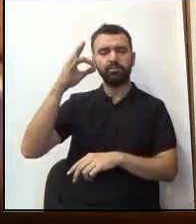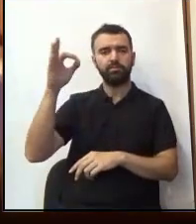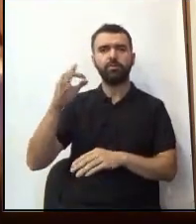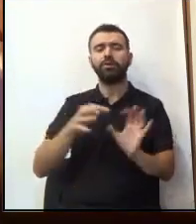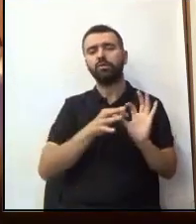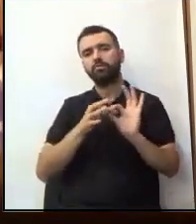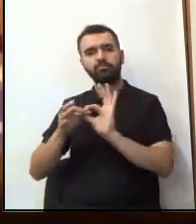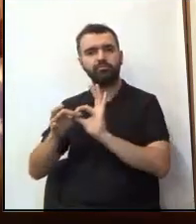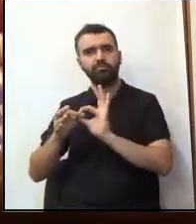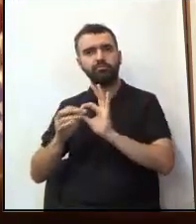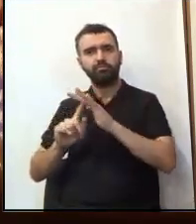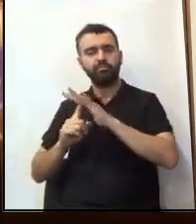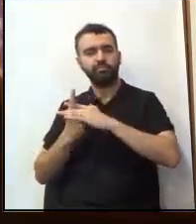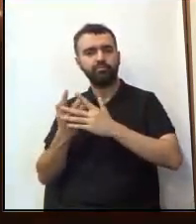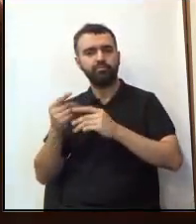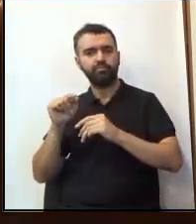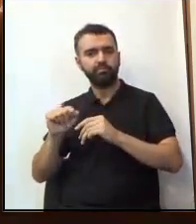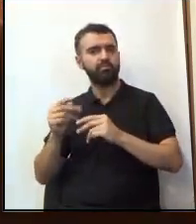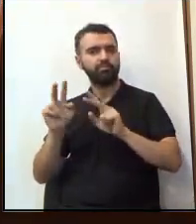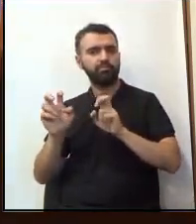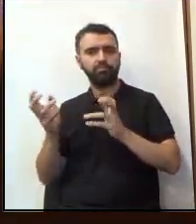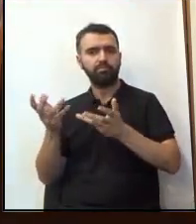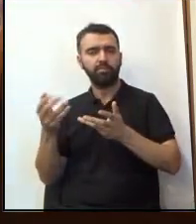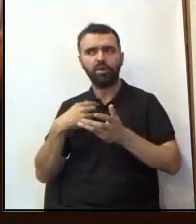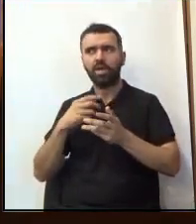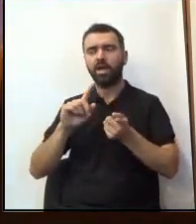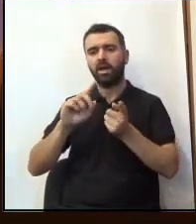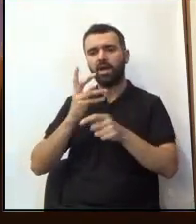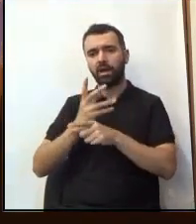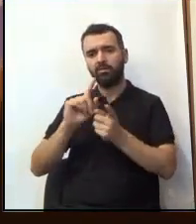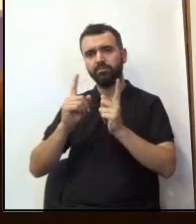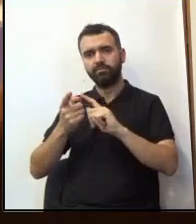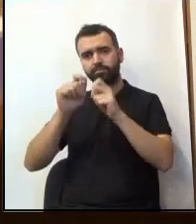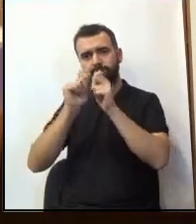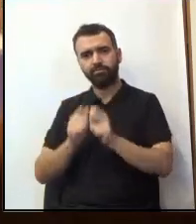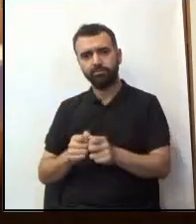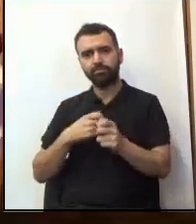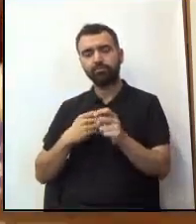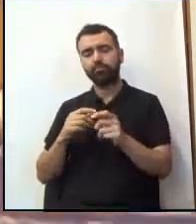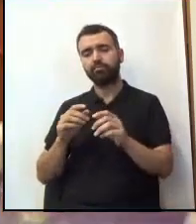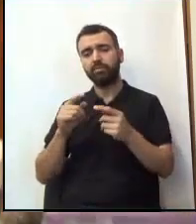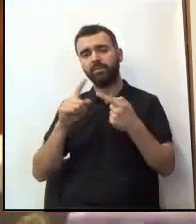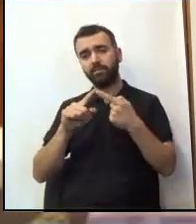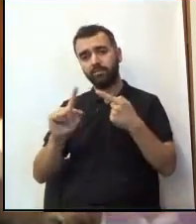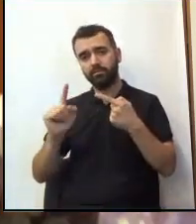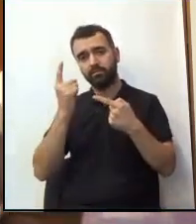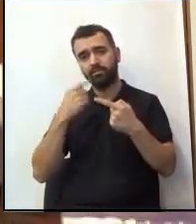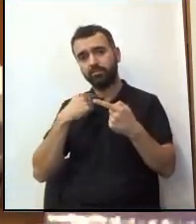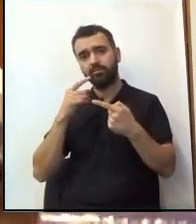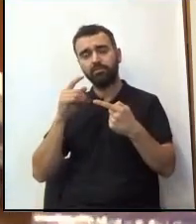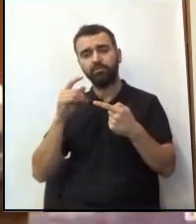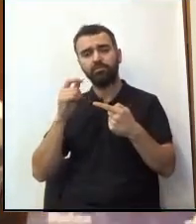raíz de los puntos en que hay modificación presupuestaria. Lo primero tiene que ver con